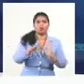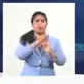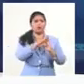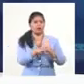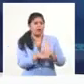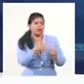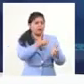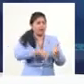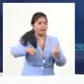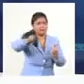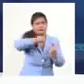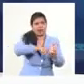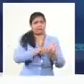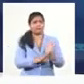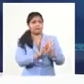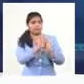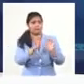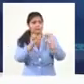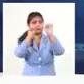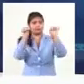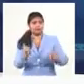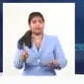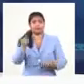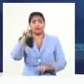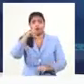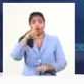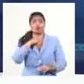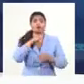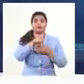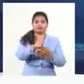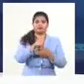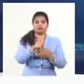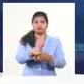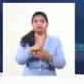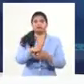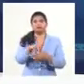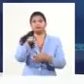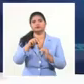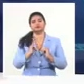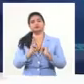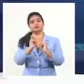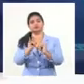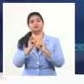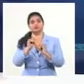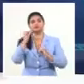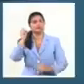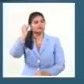sistema electroenergético del país. A continuación, retransmitimos las palabras del mandatario cubano.